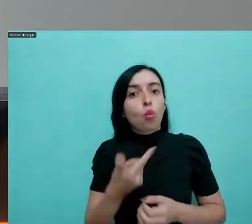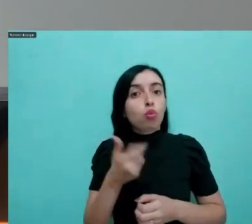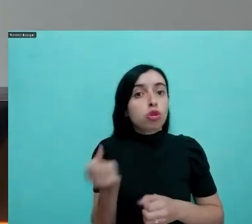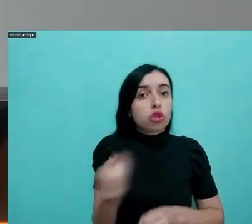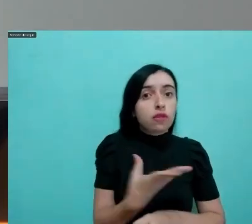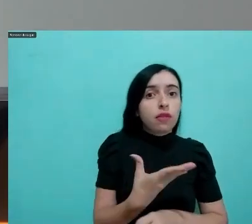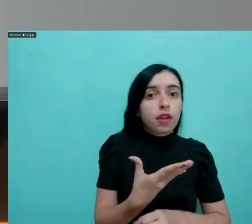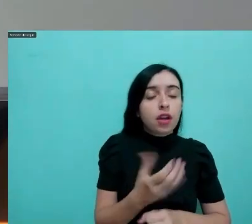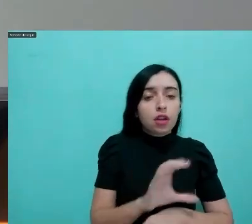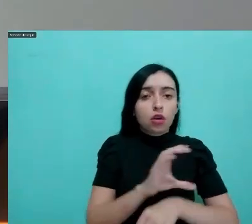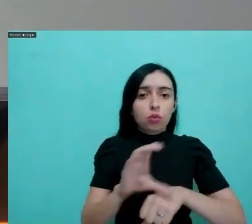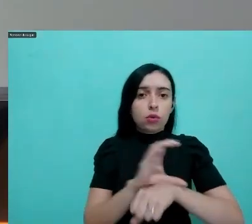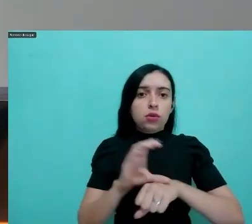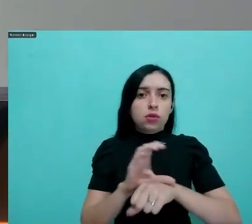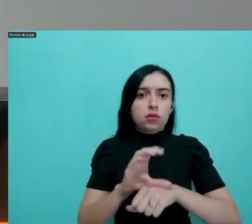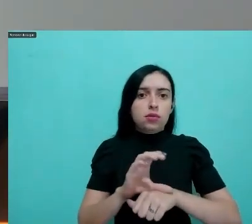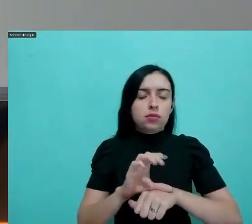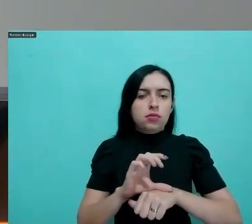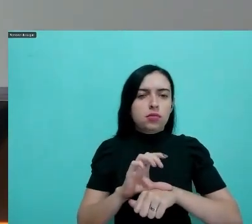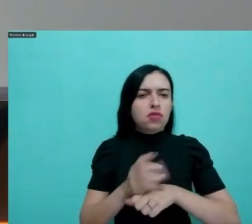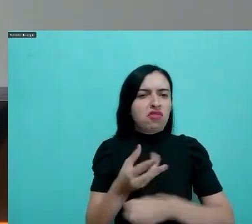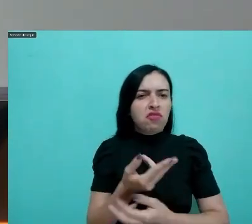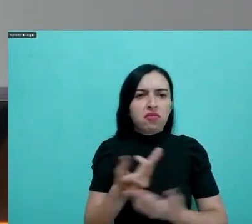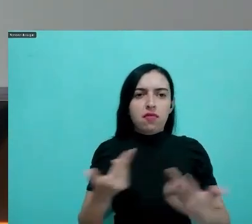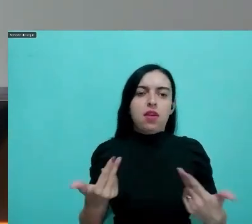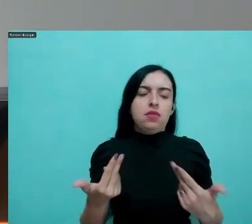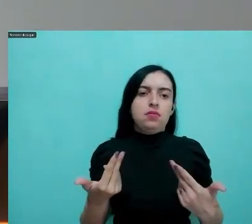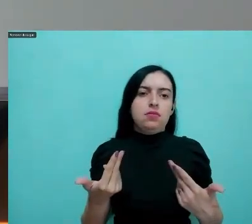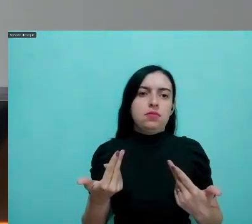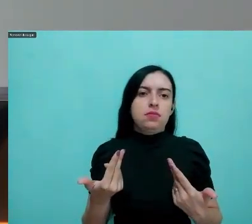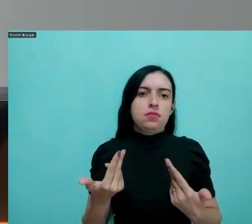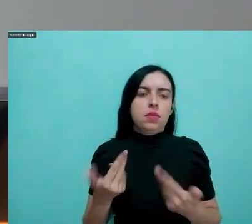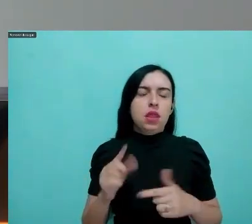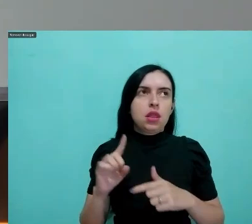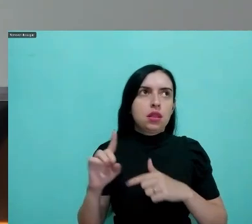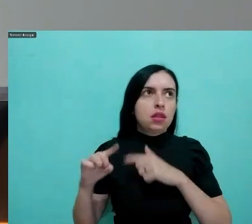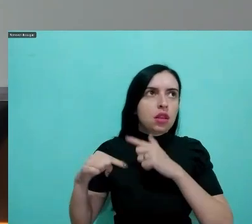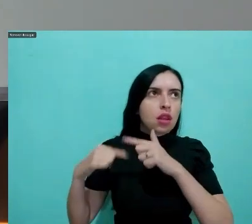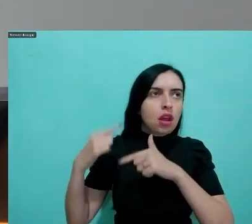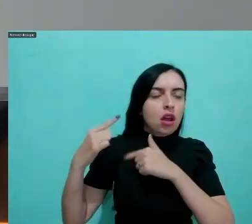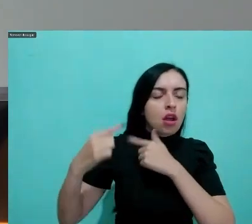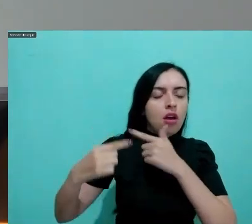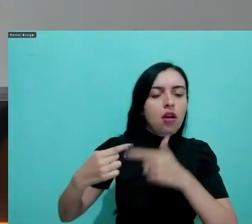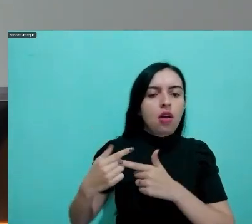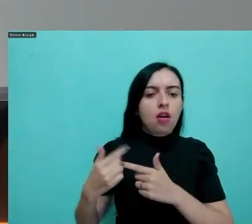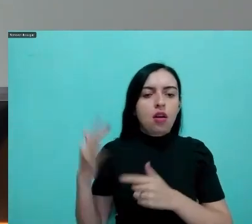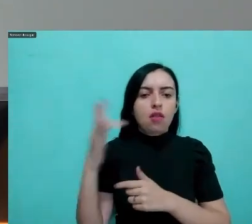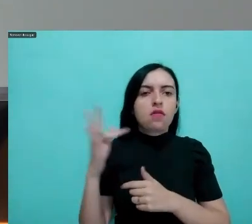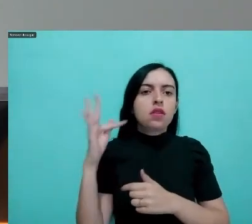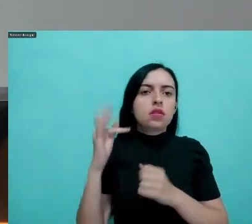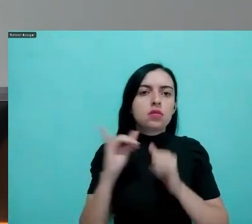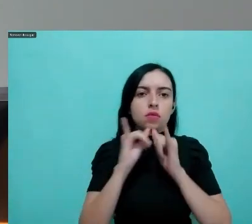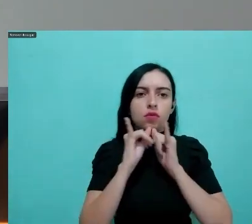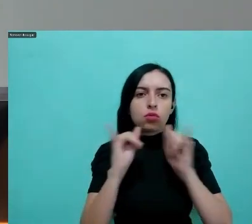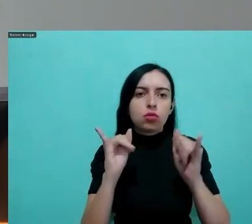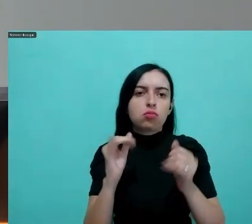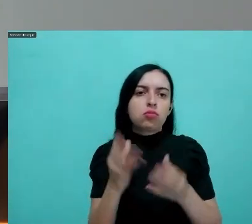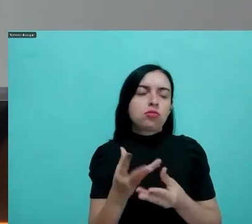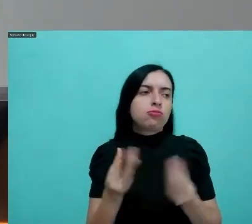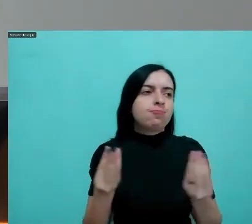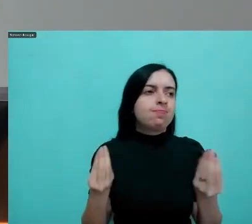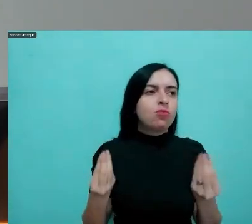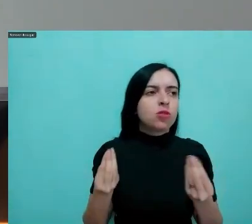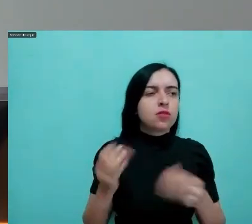mismo sucedió varias veces. De modo que en Francia se redactaron y se planificaron muchas